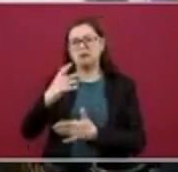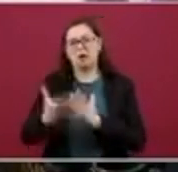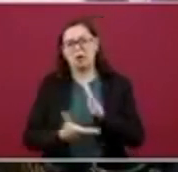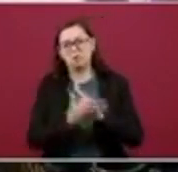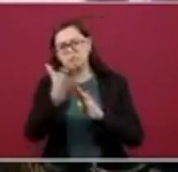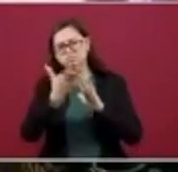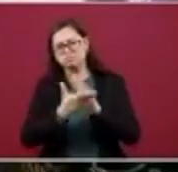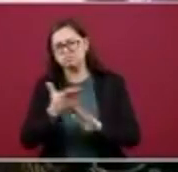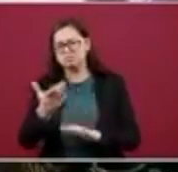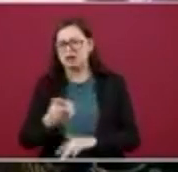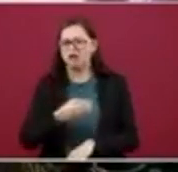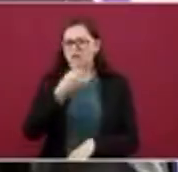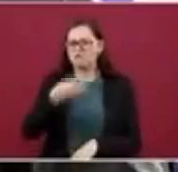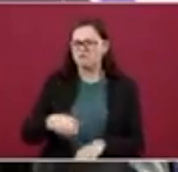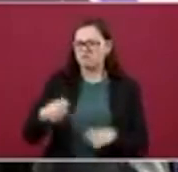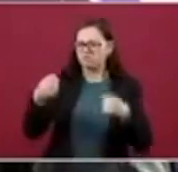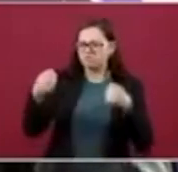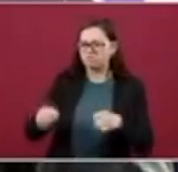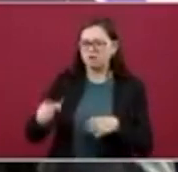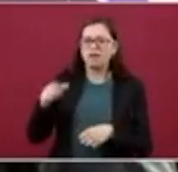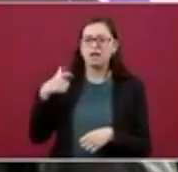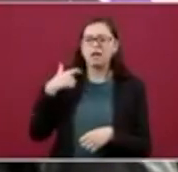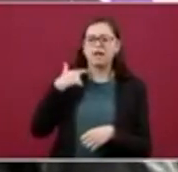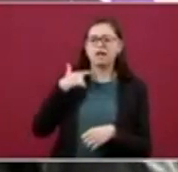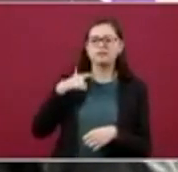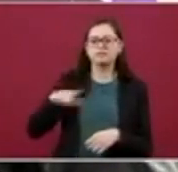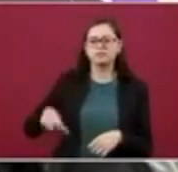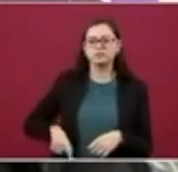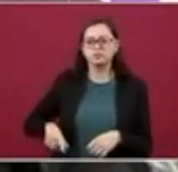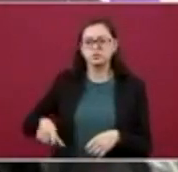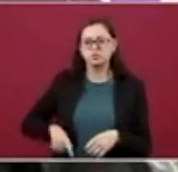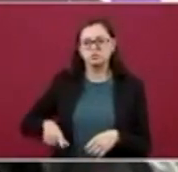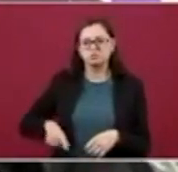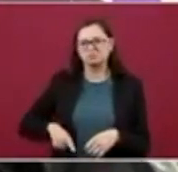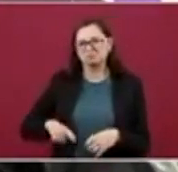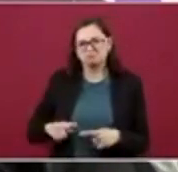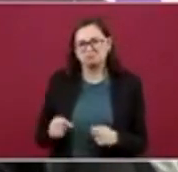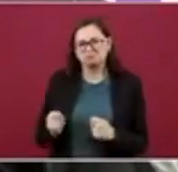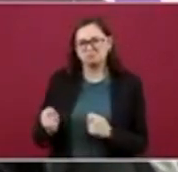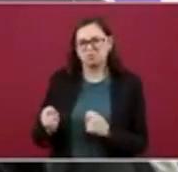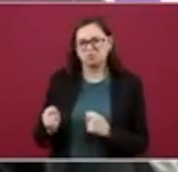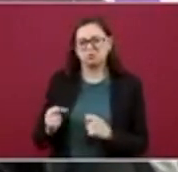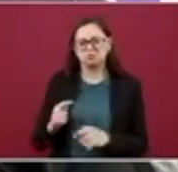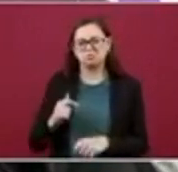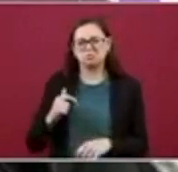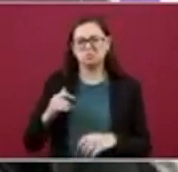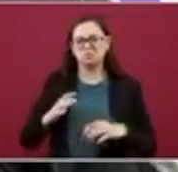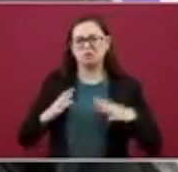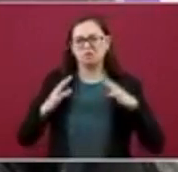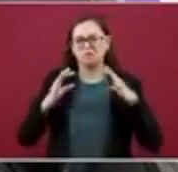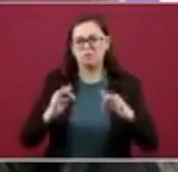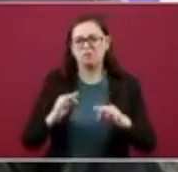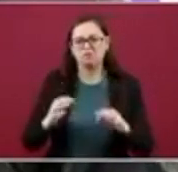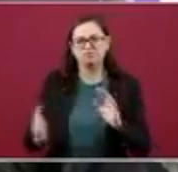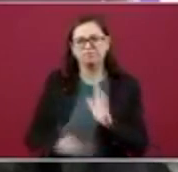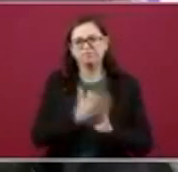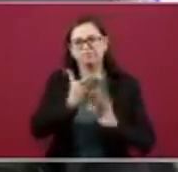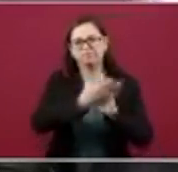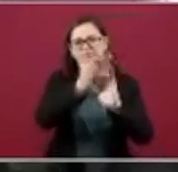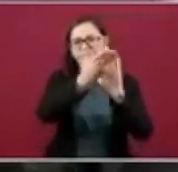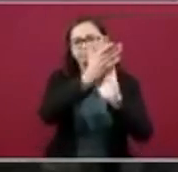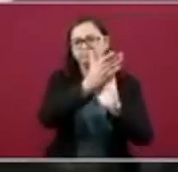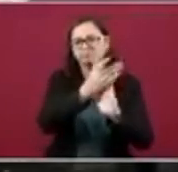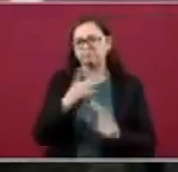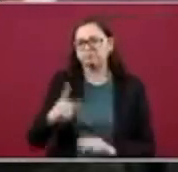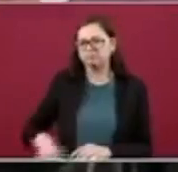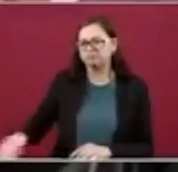desde el gobierno anterior sin consulta, se